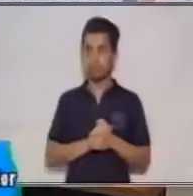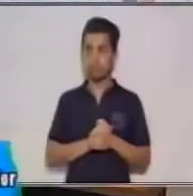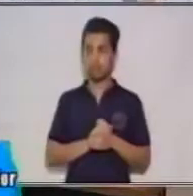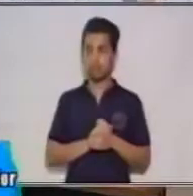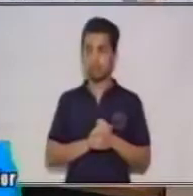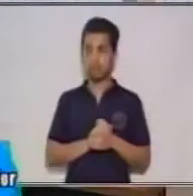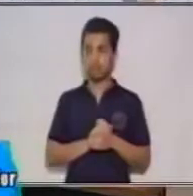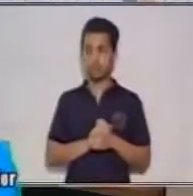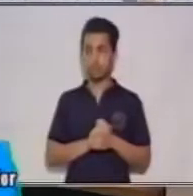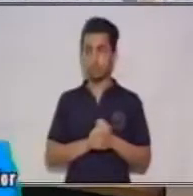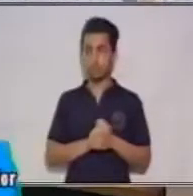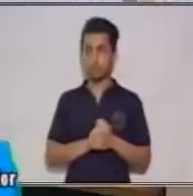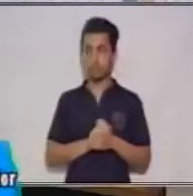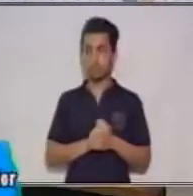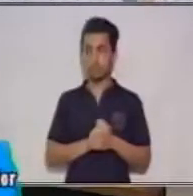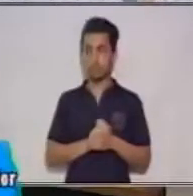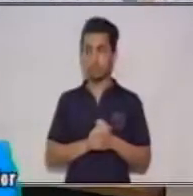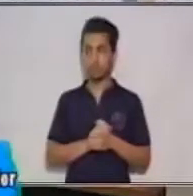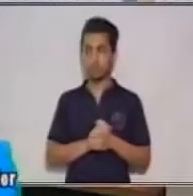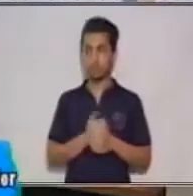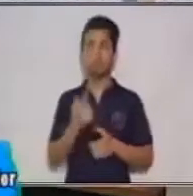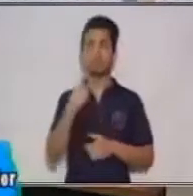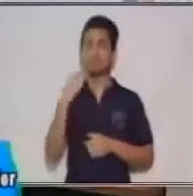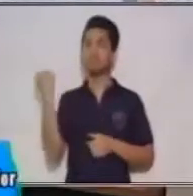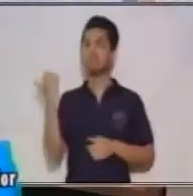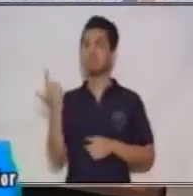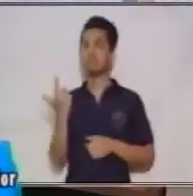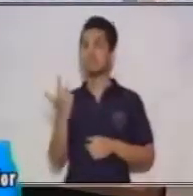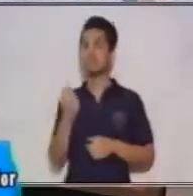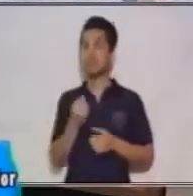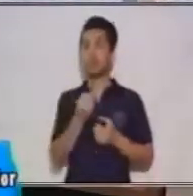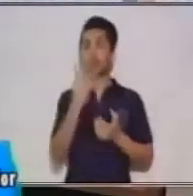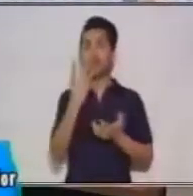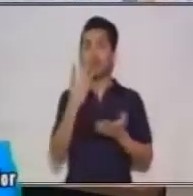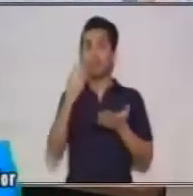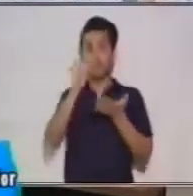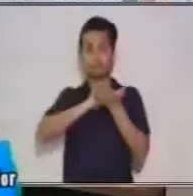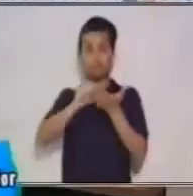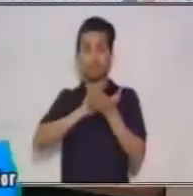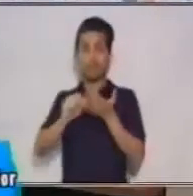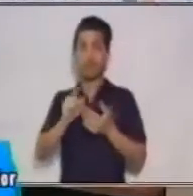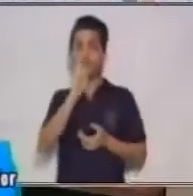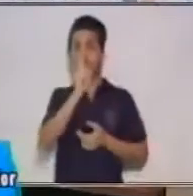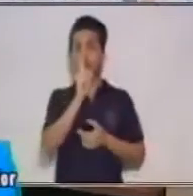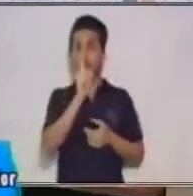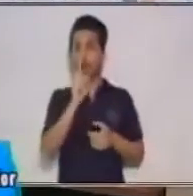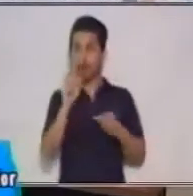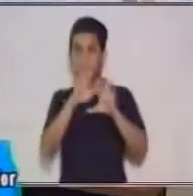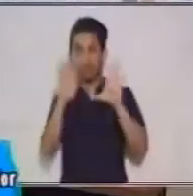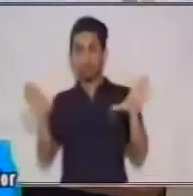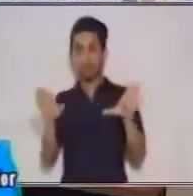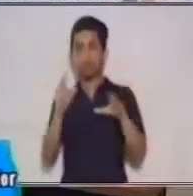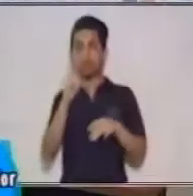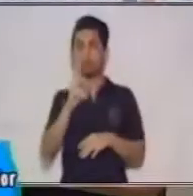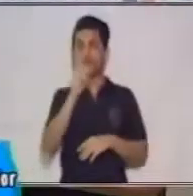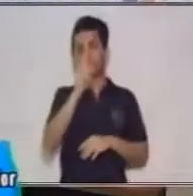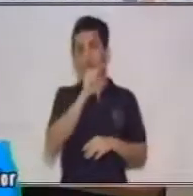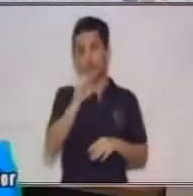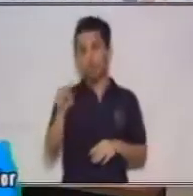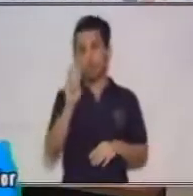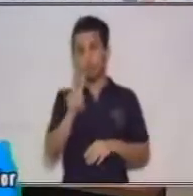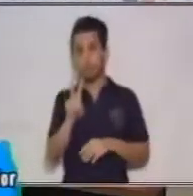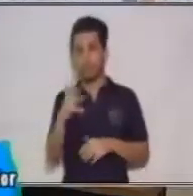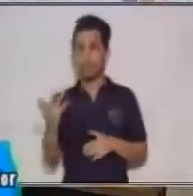el corte diría, ¿qué dice acá? ¿Cuántas partes están pintadas? 1. ¿Y cuántas están divididas? 2. ¿Aquí qué